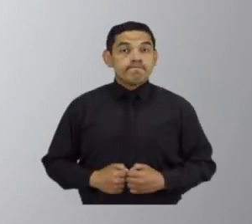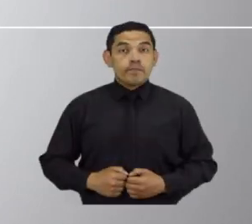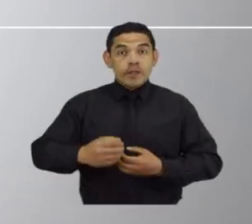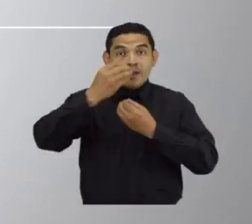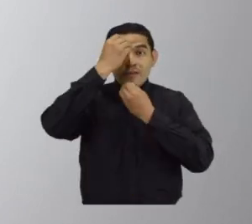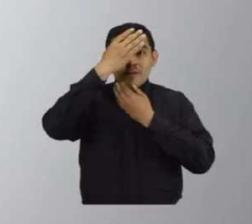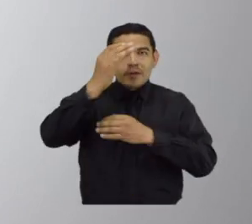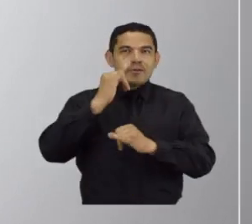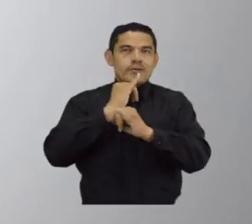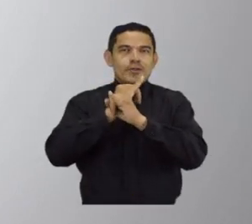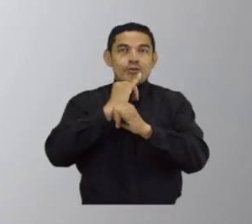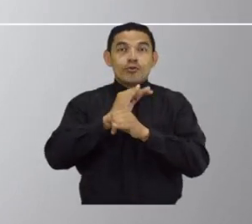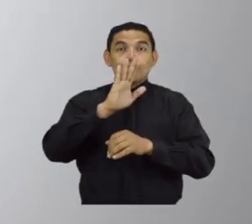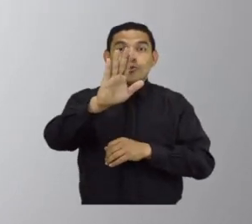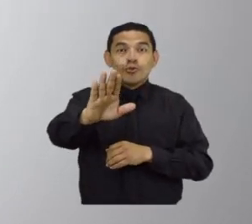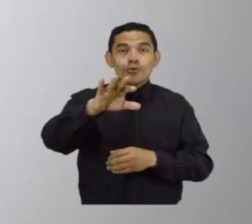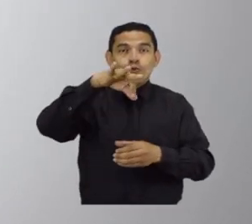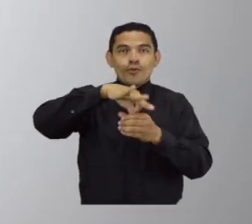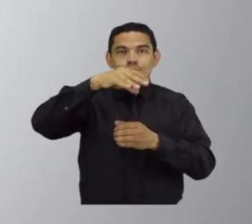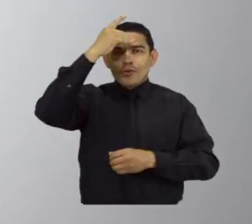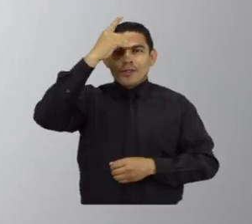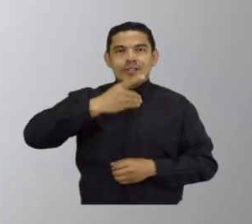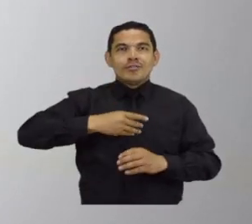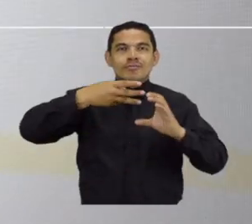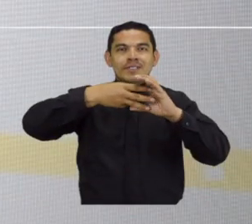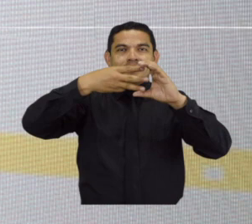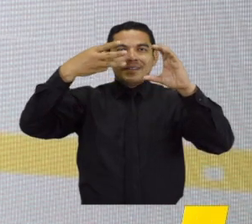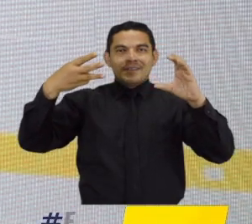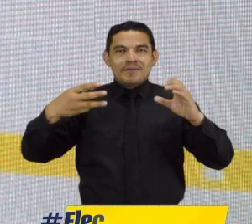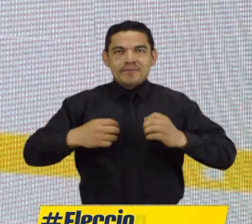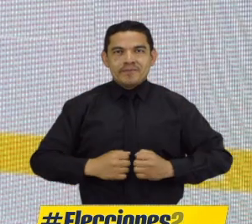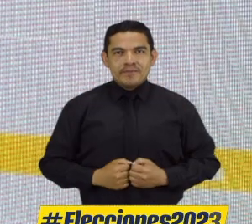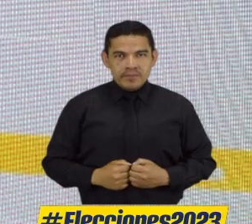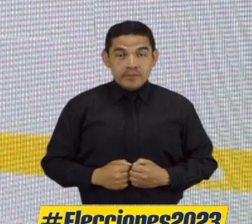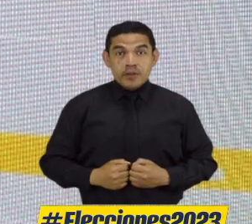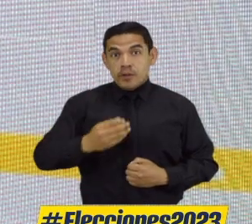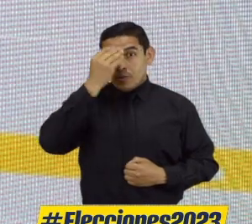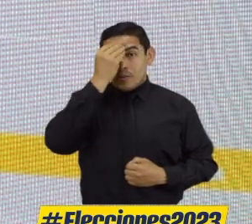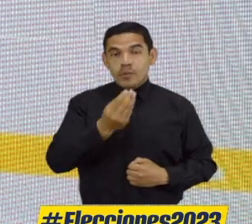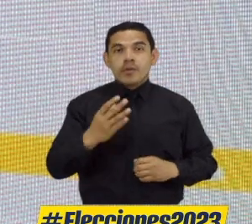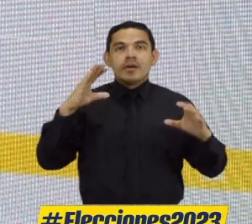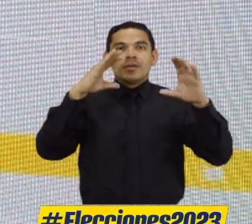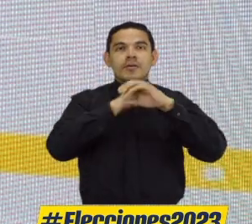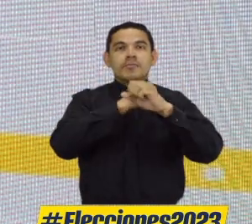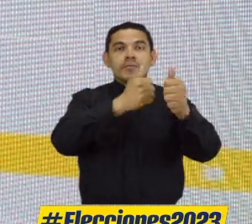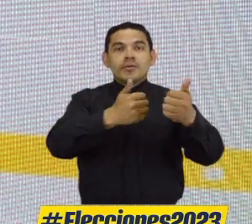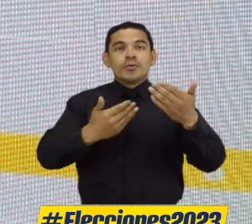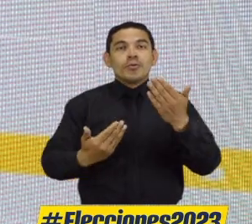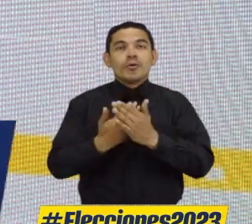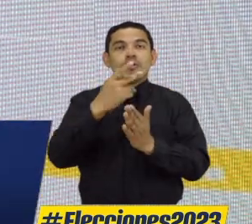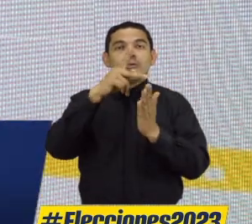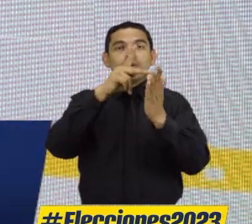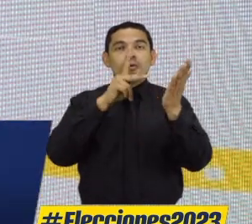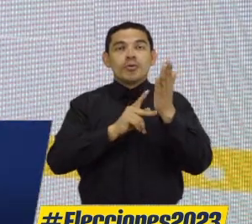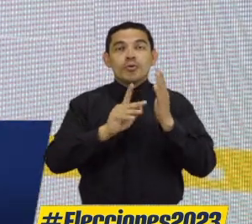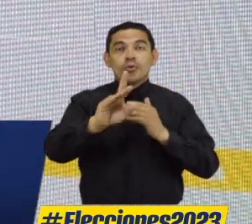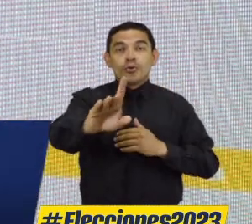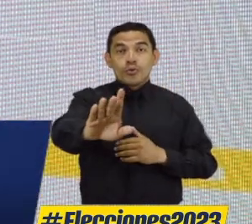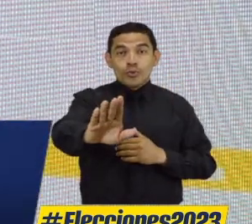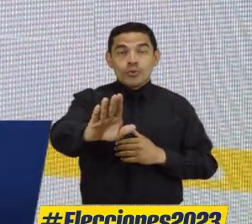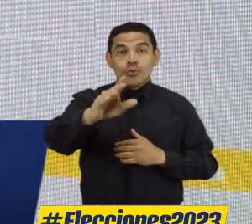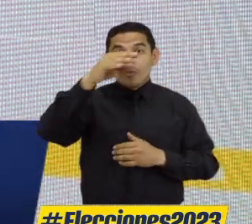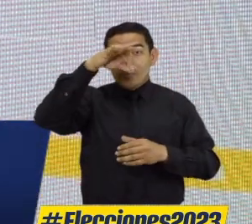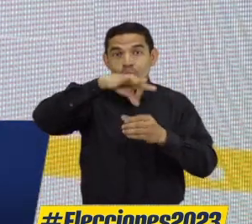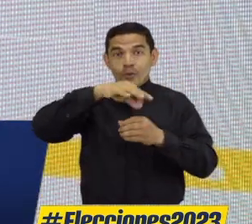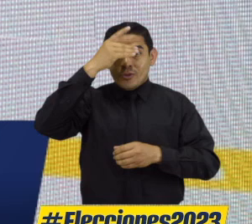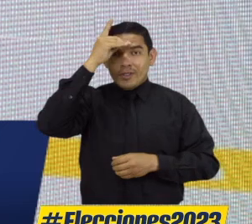Informativo Institucional. Tu voto decide. Consejo Nacional Electoral. Muy buenas noches, bienvenidos a un nuevo programa de Tu Voto Decide. En